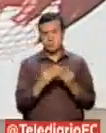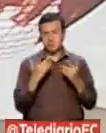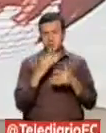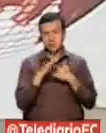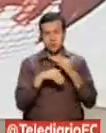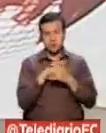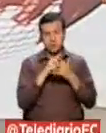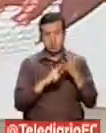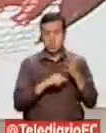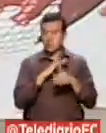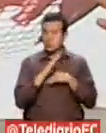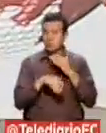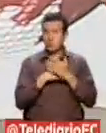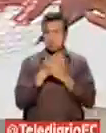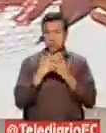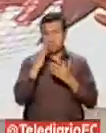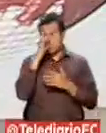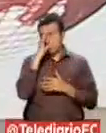y de todas las tendencias, ¿no?